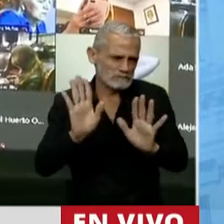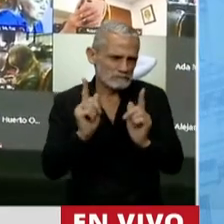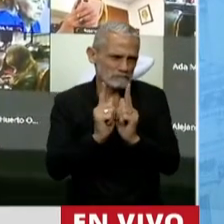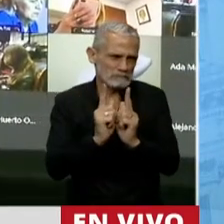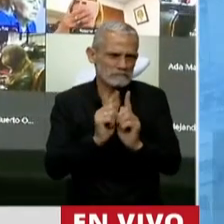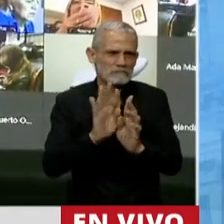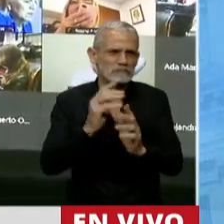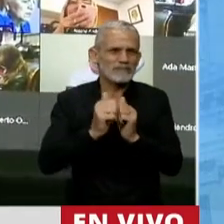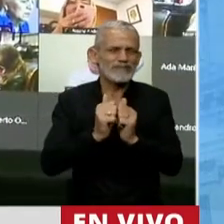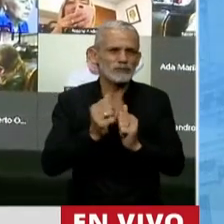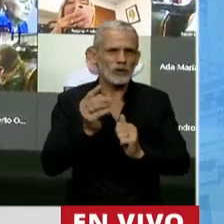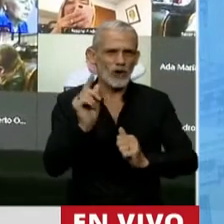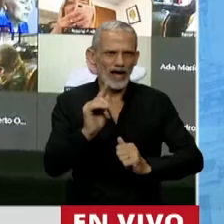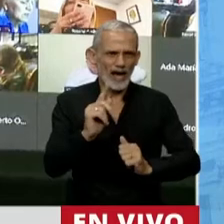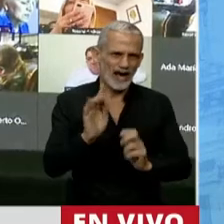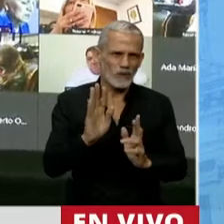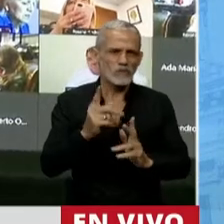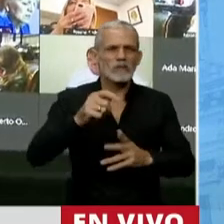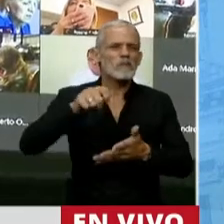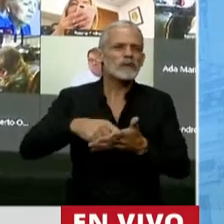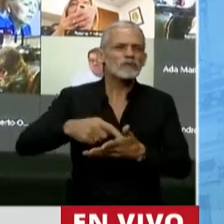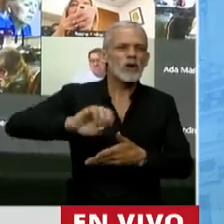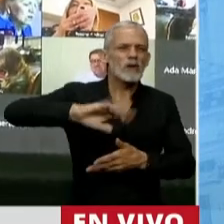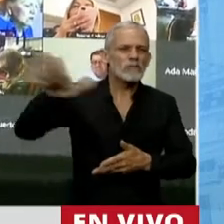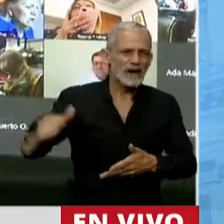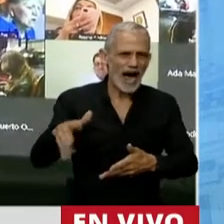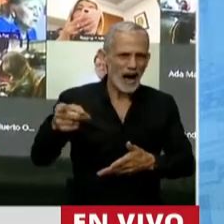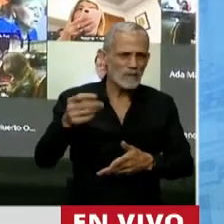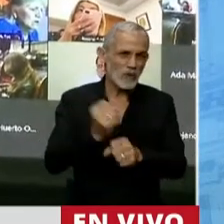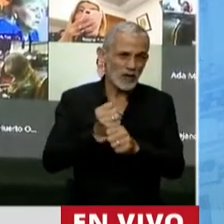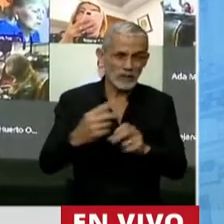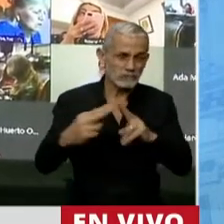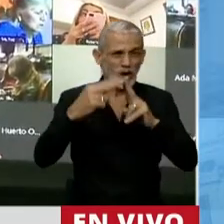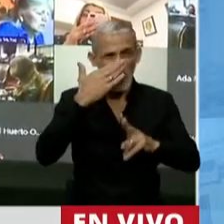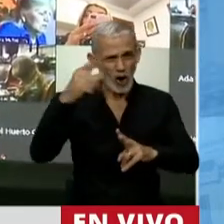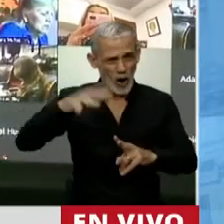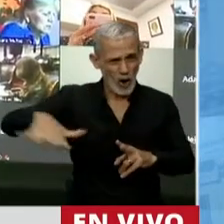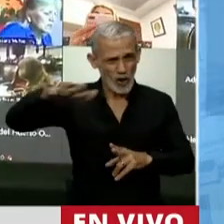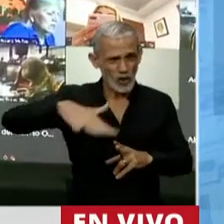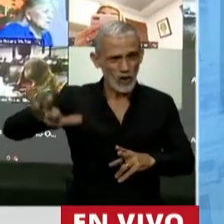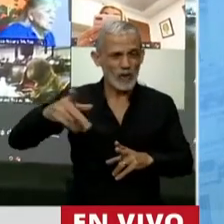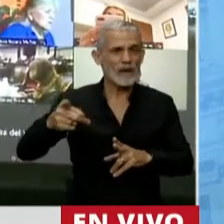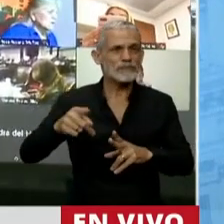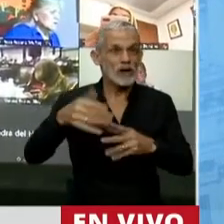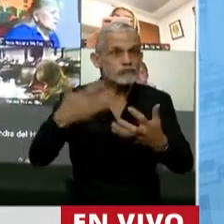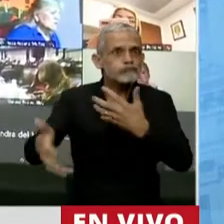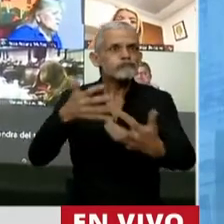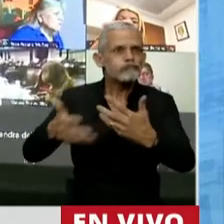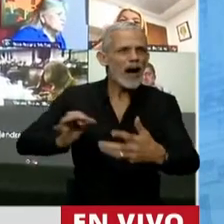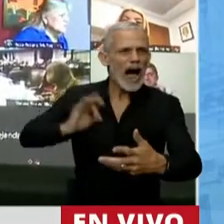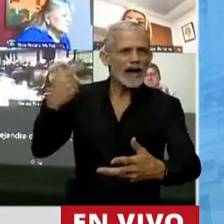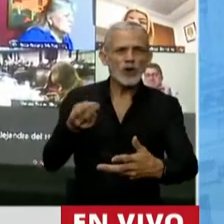de un contratista rural que me encontré días pasado en Córdoba, donde tiene maquinarias del